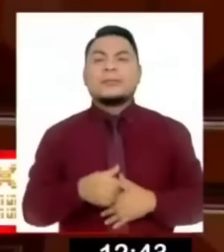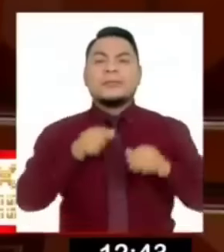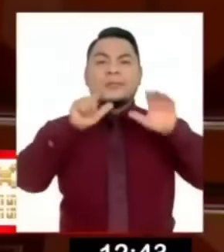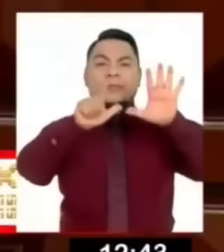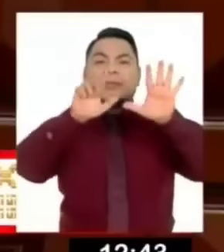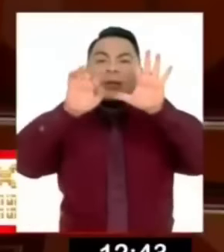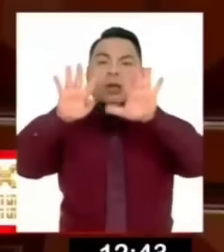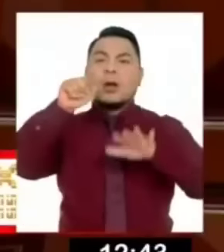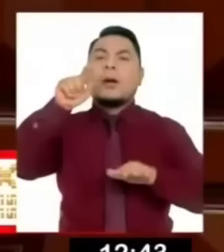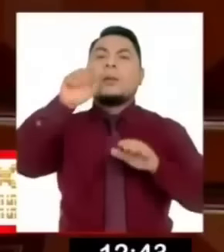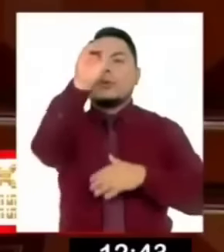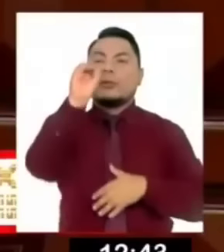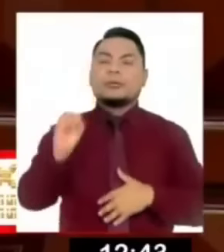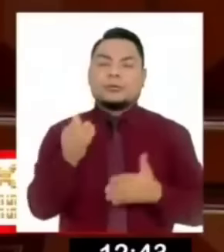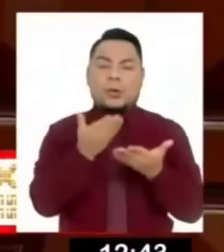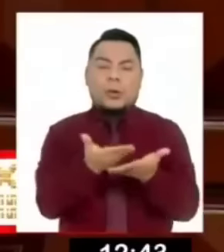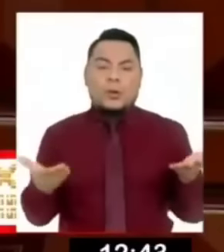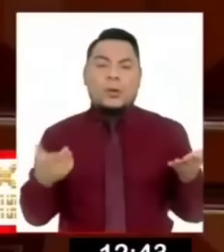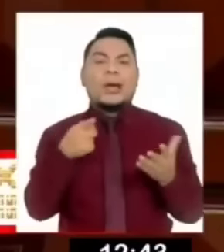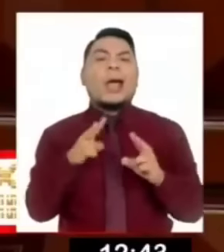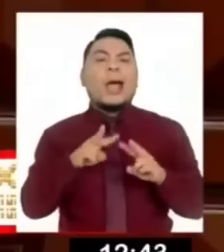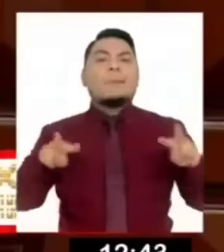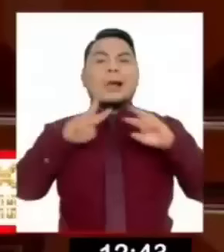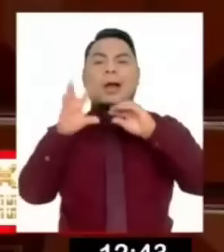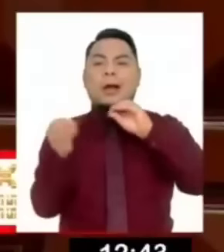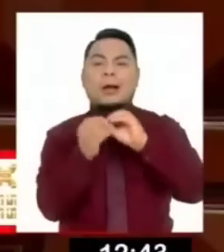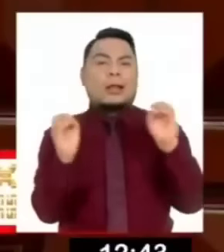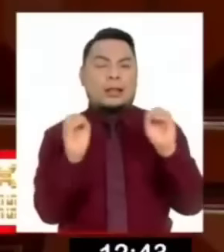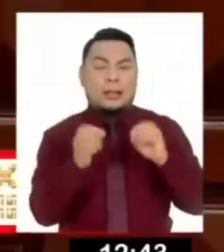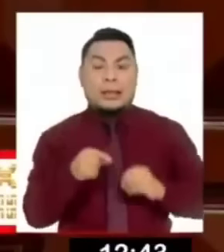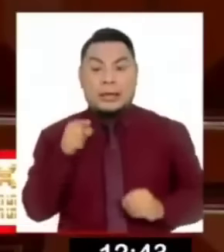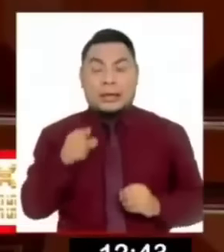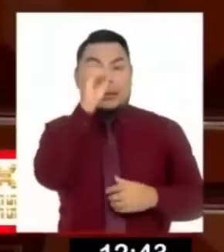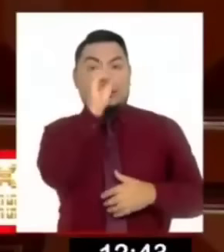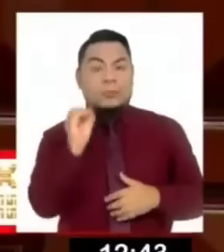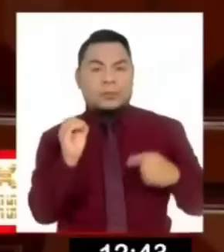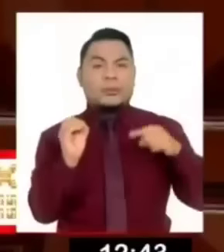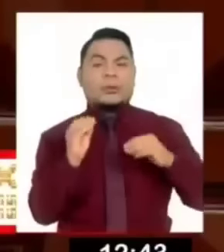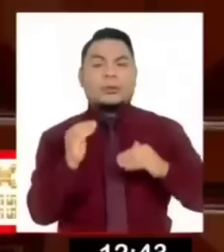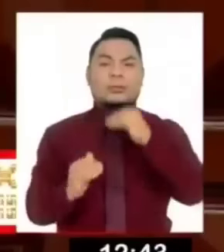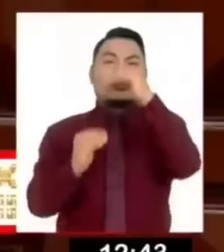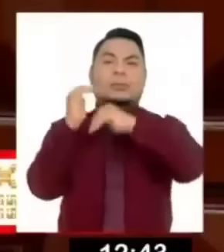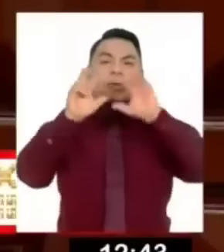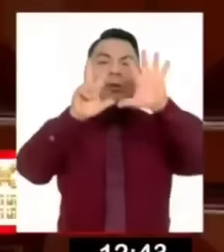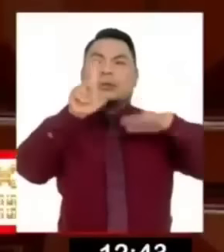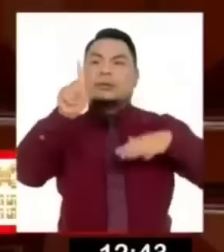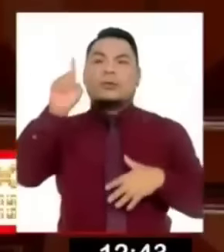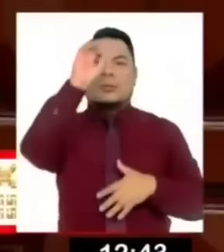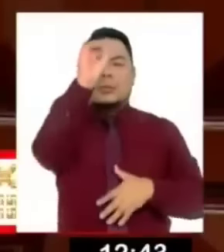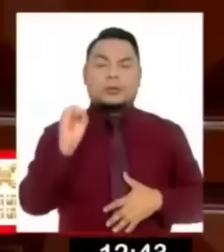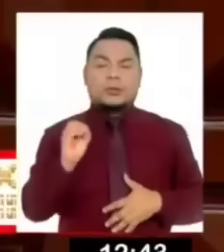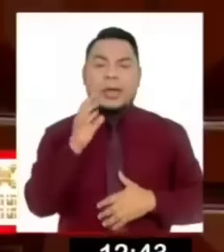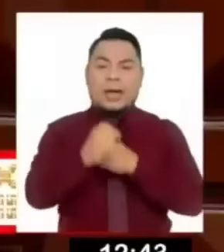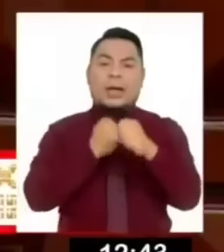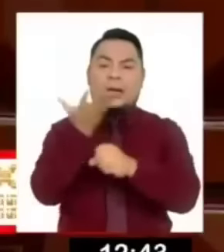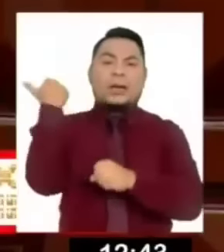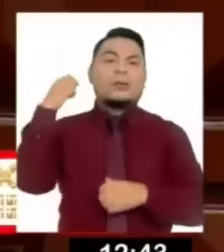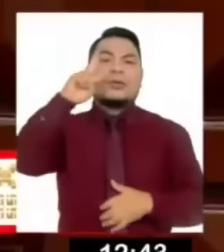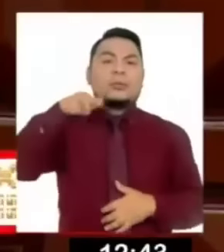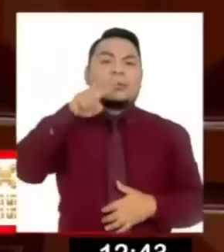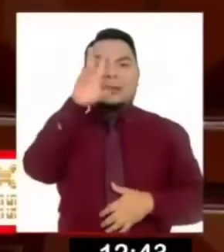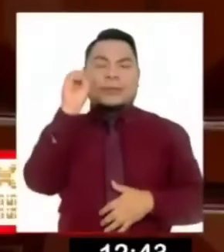79% de productos sin valor agregado. Este porcentaje subió el 81% el año